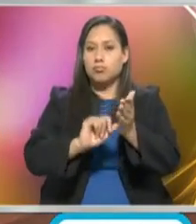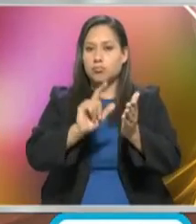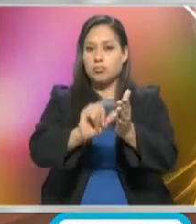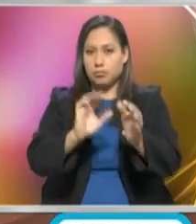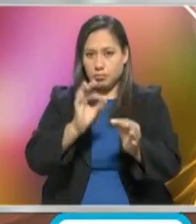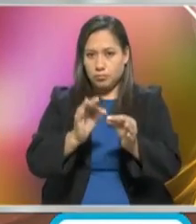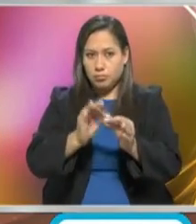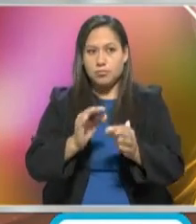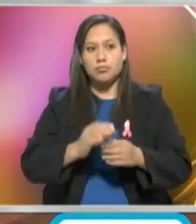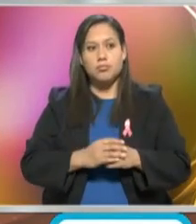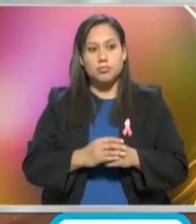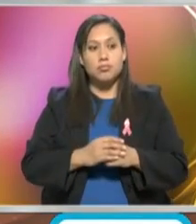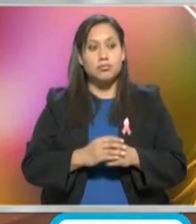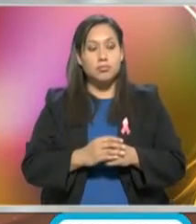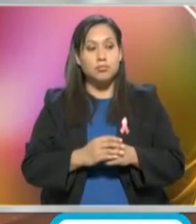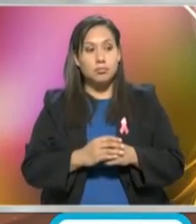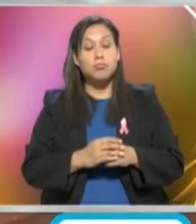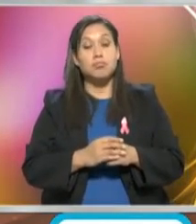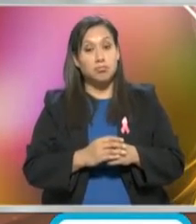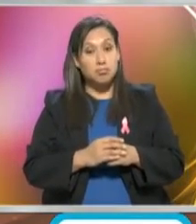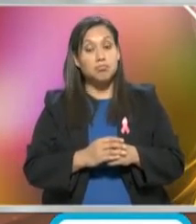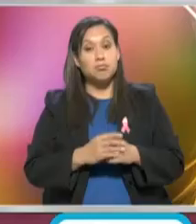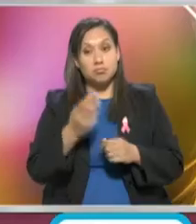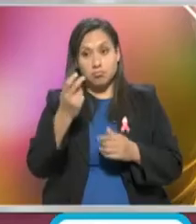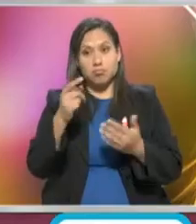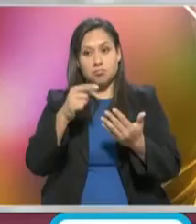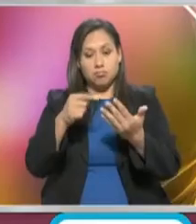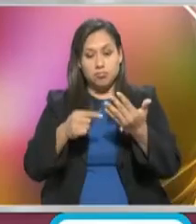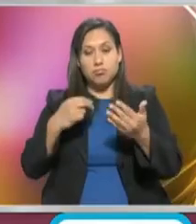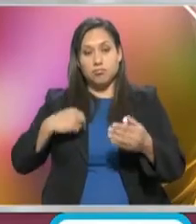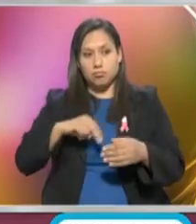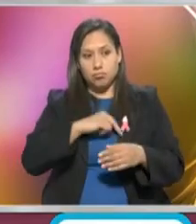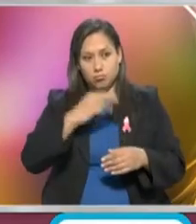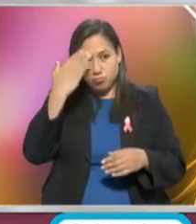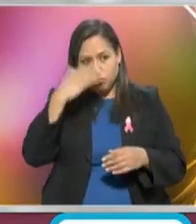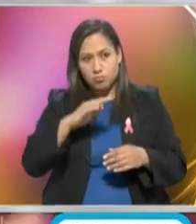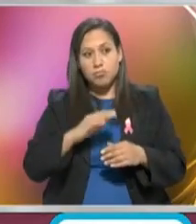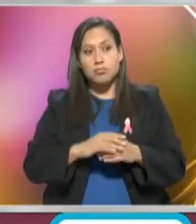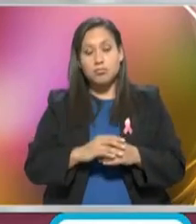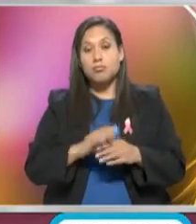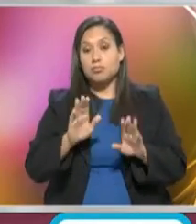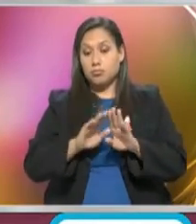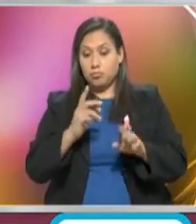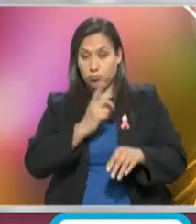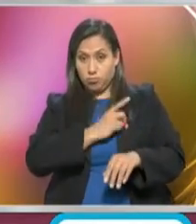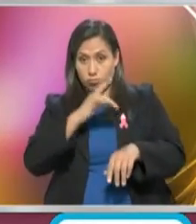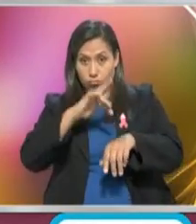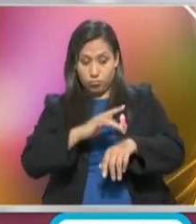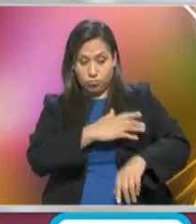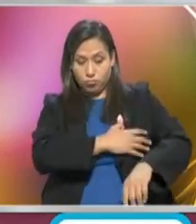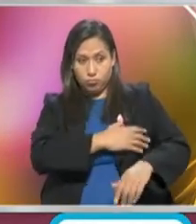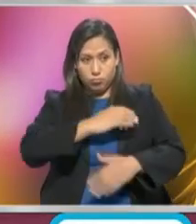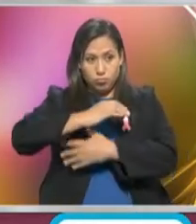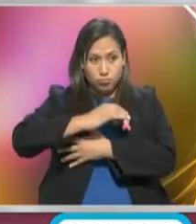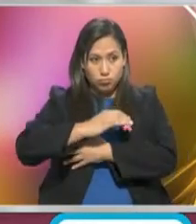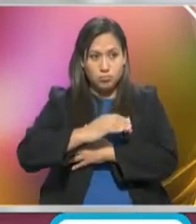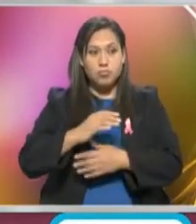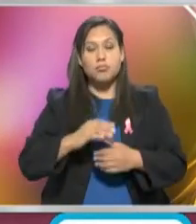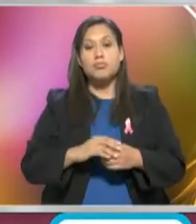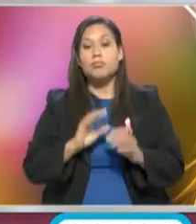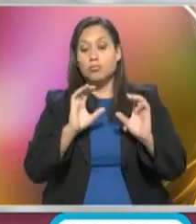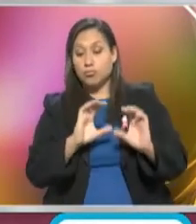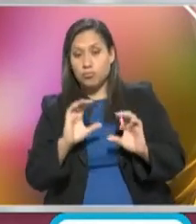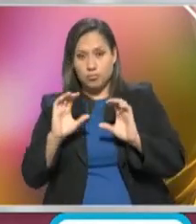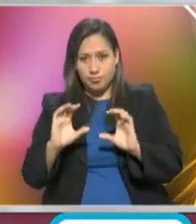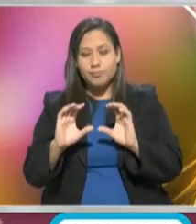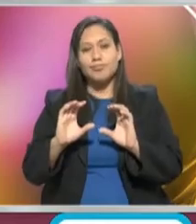Perfecto. ¿Cuándo? Pues sí, nosotros ya con eso vamos a saber que la autoexploración, la prevención y empezar a tener estos